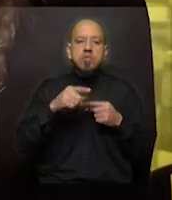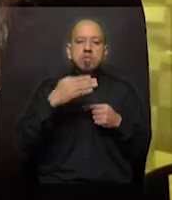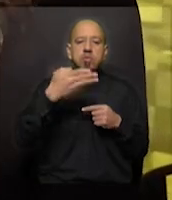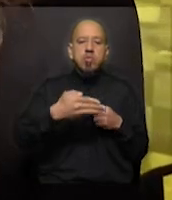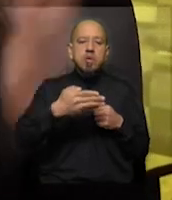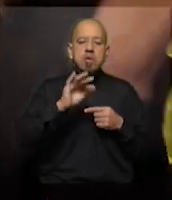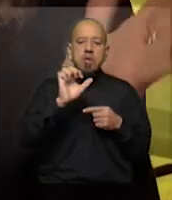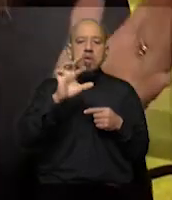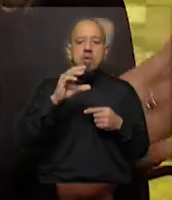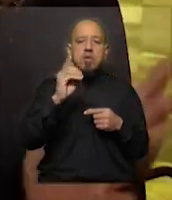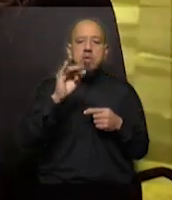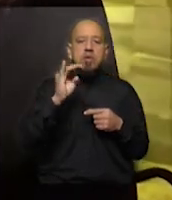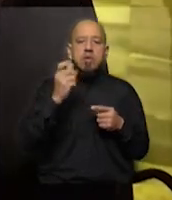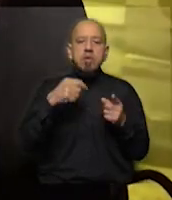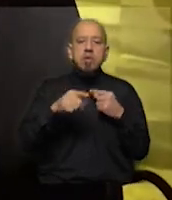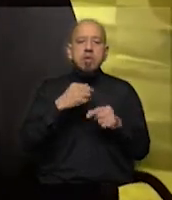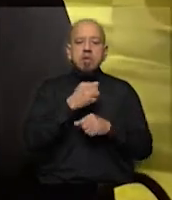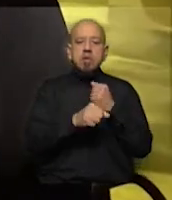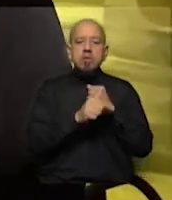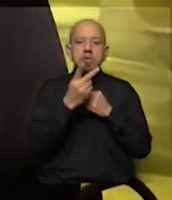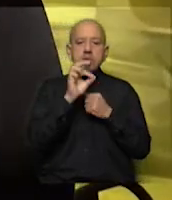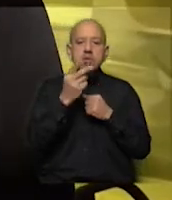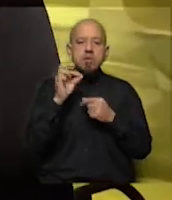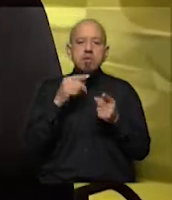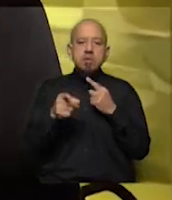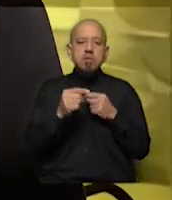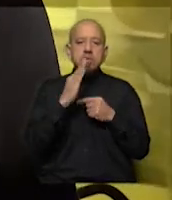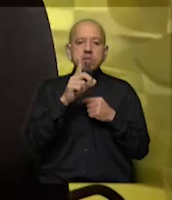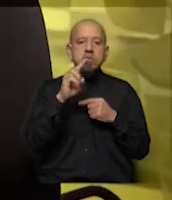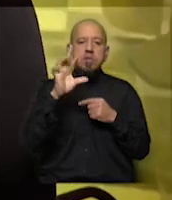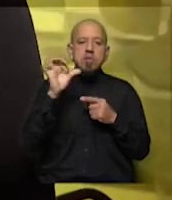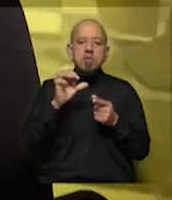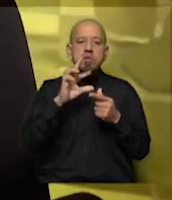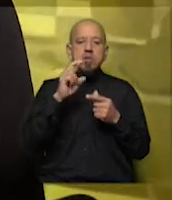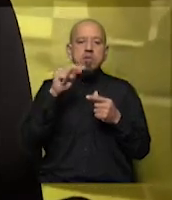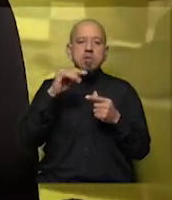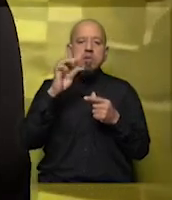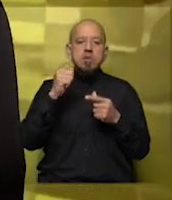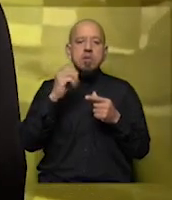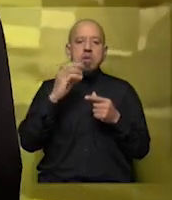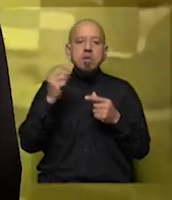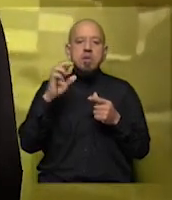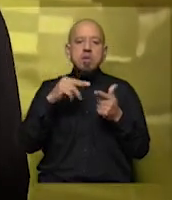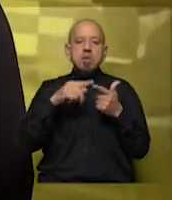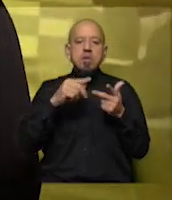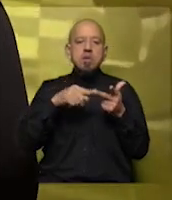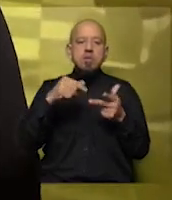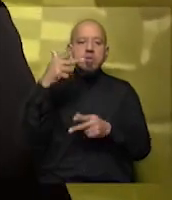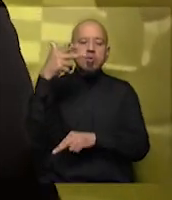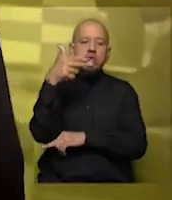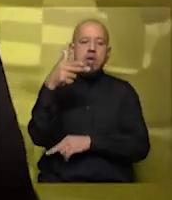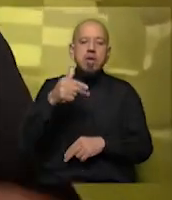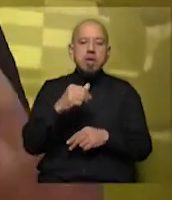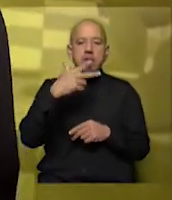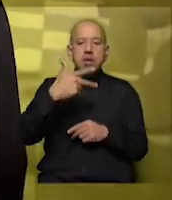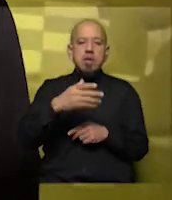Erótica nos viene acompañando desde el año 2020. Bueno, Plus Rentacar, Autonomía Rentacar y el Hotel Holiday Inc.,